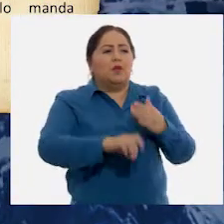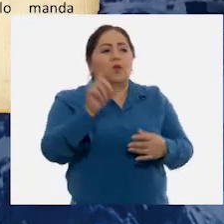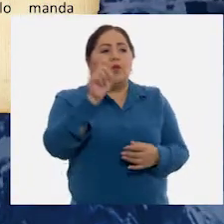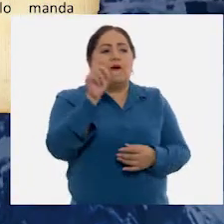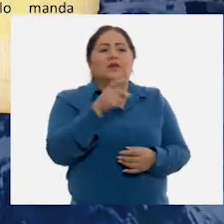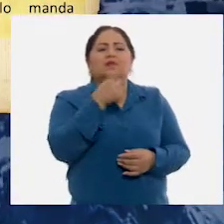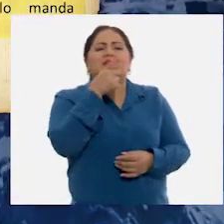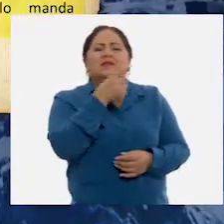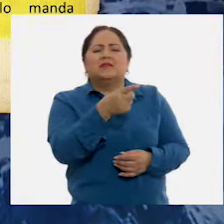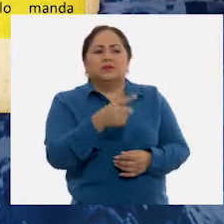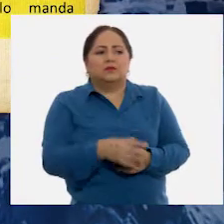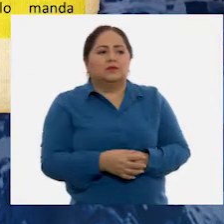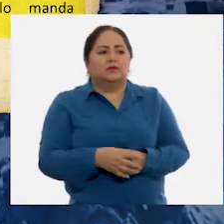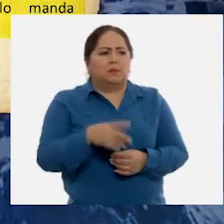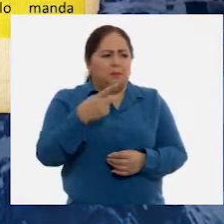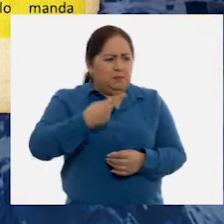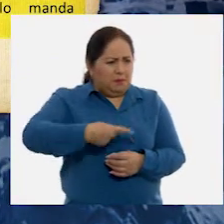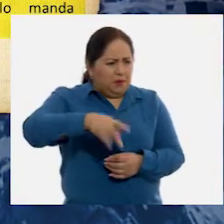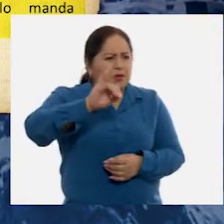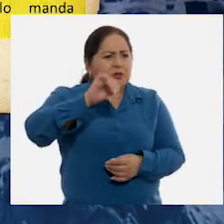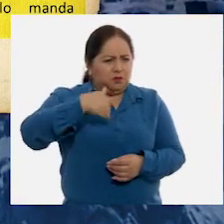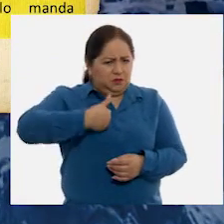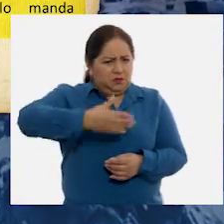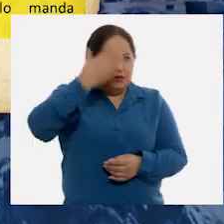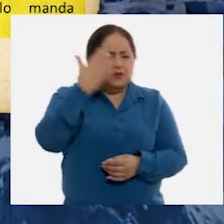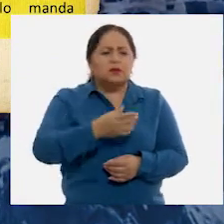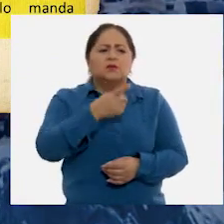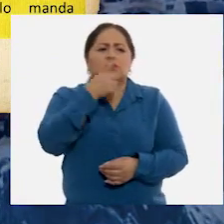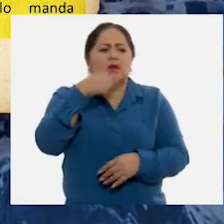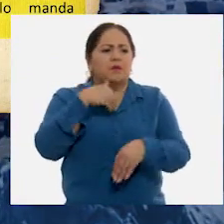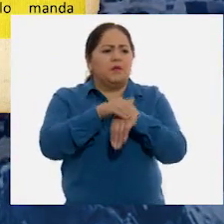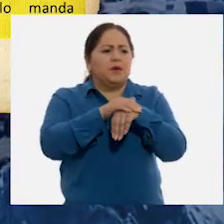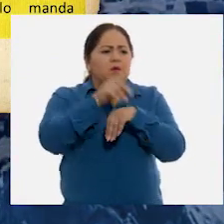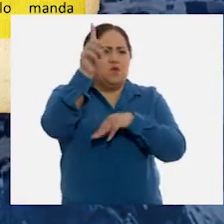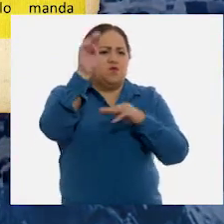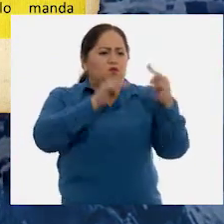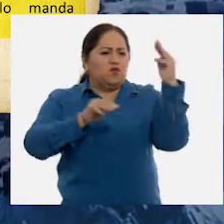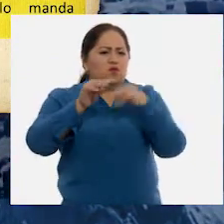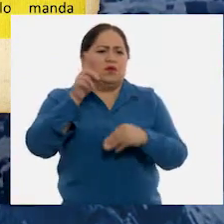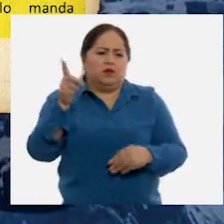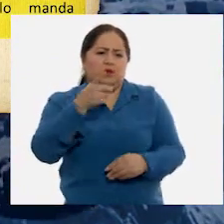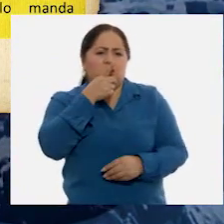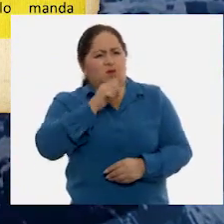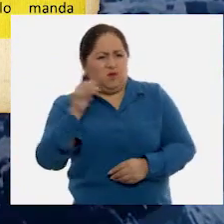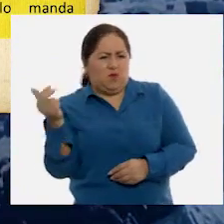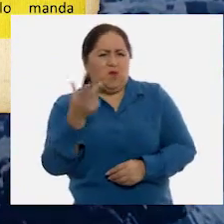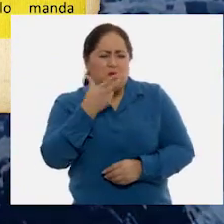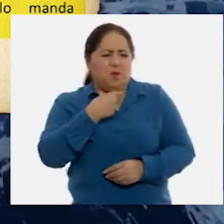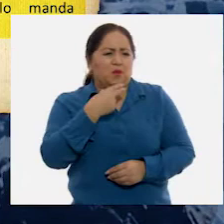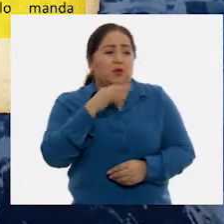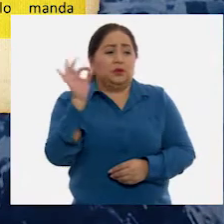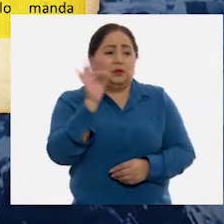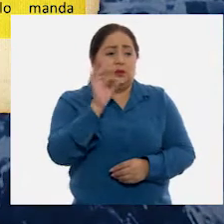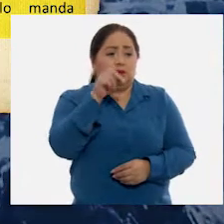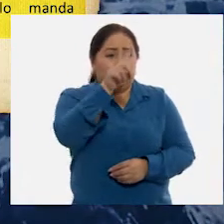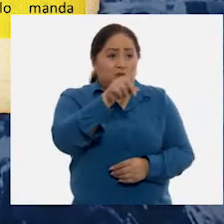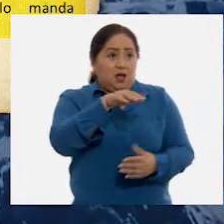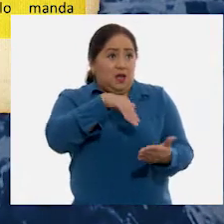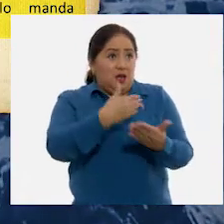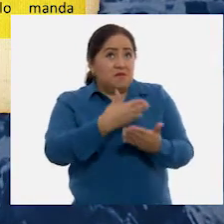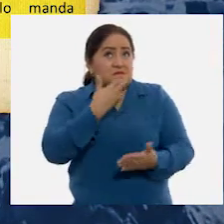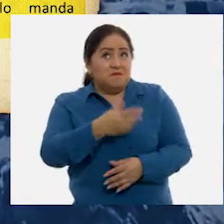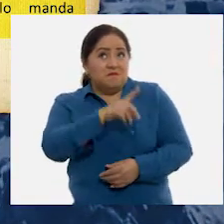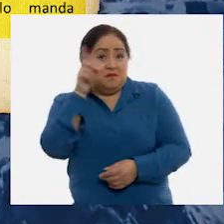cuando dice: pero sí sé decirle, amigo Montañés, dijo uno de los de Natera, que si usted le cae bien a mi